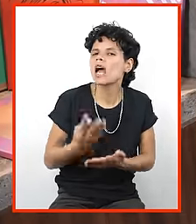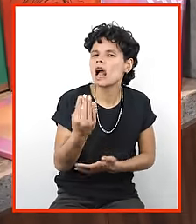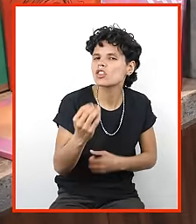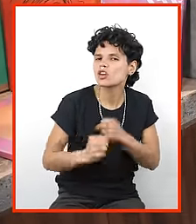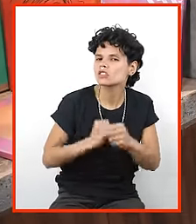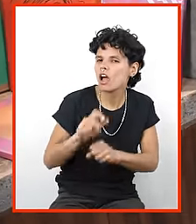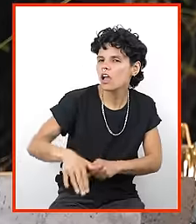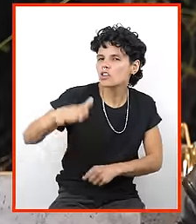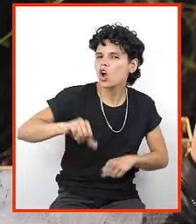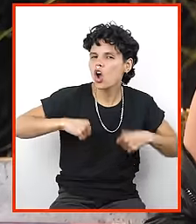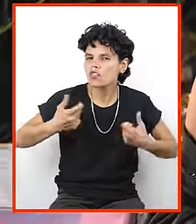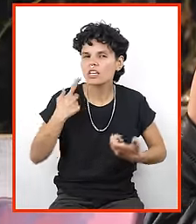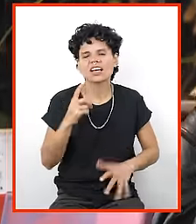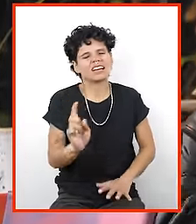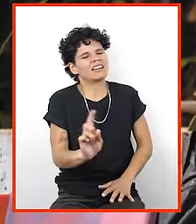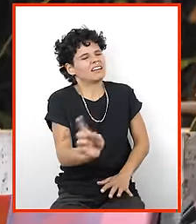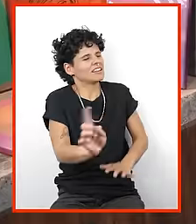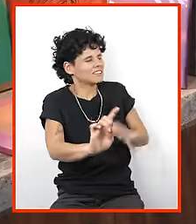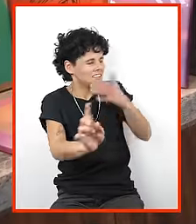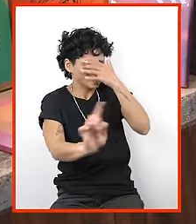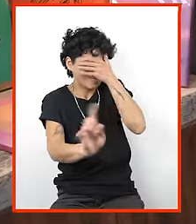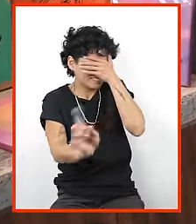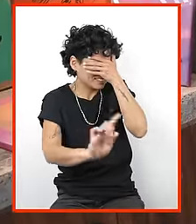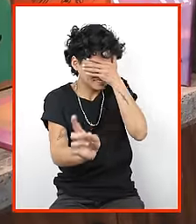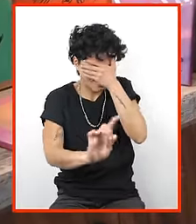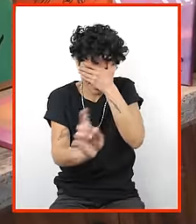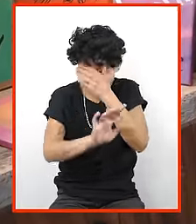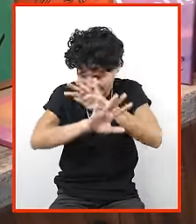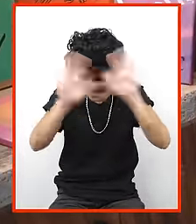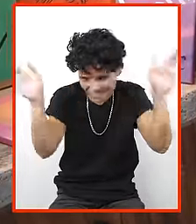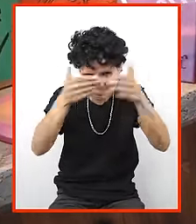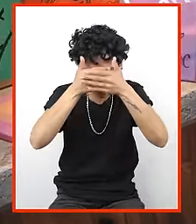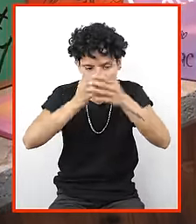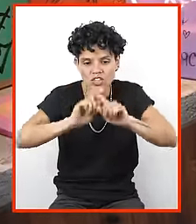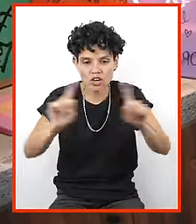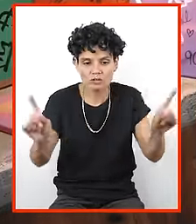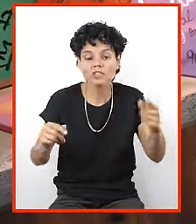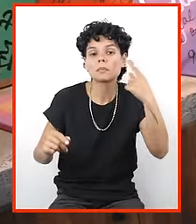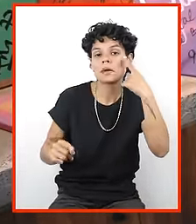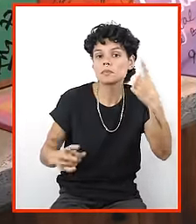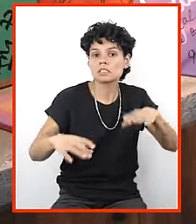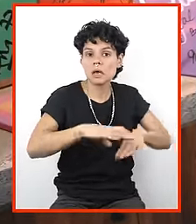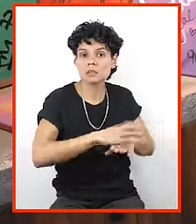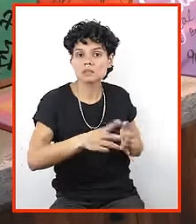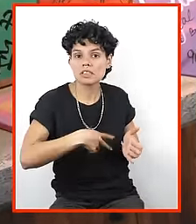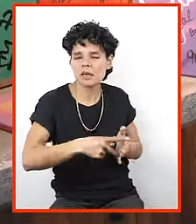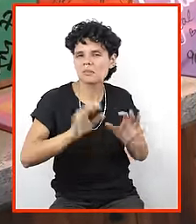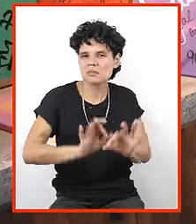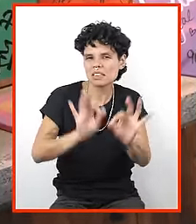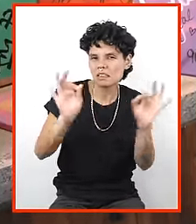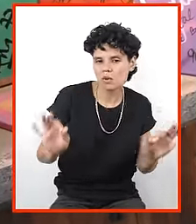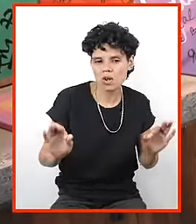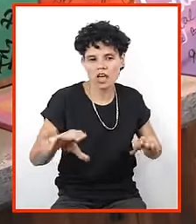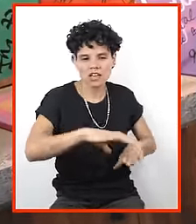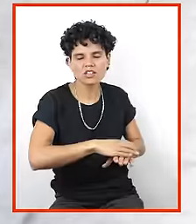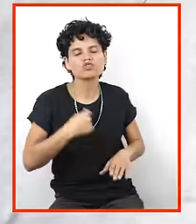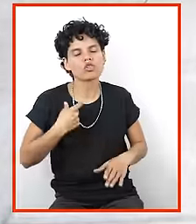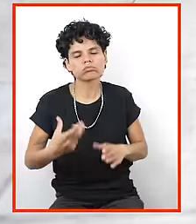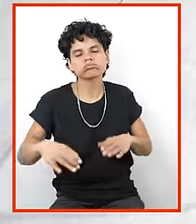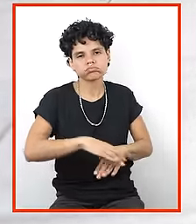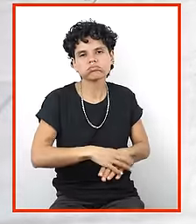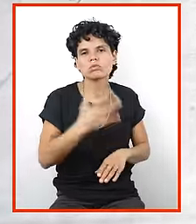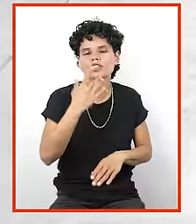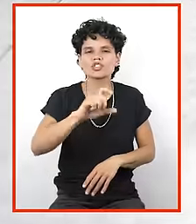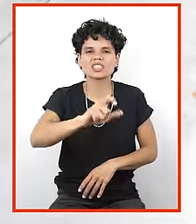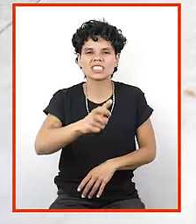No, ¡ataca! No me digas nada. No bueno, quiero saber. Mejor que no. Oye, mira, estas son unas cebolanas espectaculares y aquí yo ando con una. Me